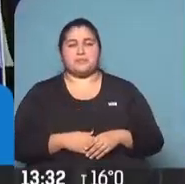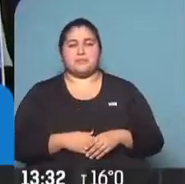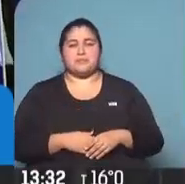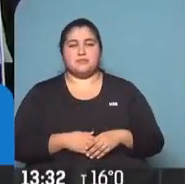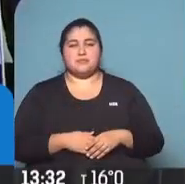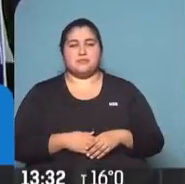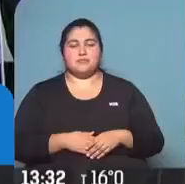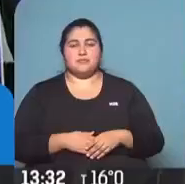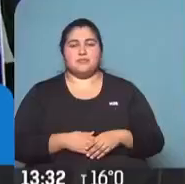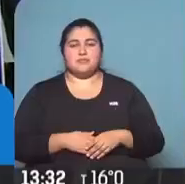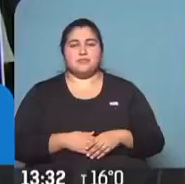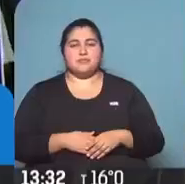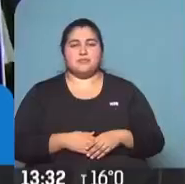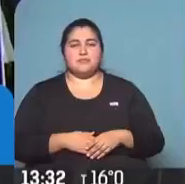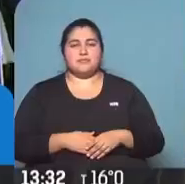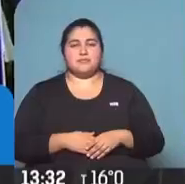y